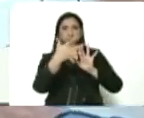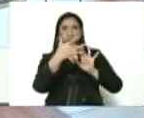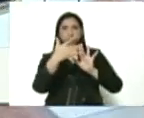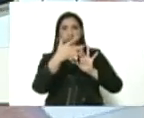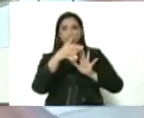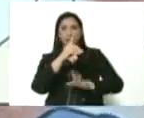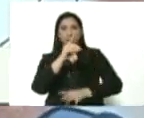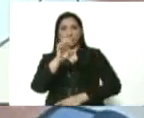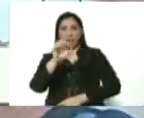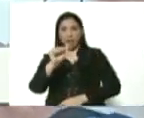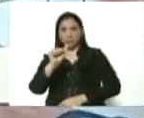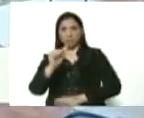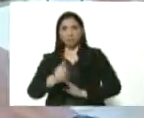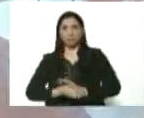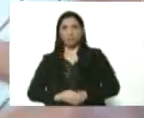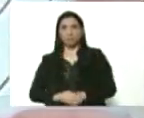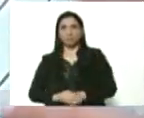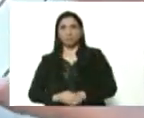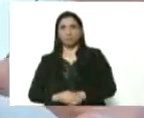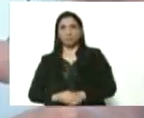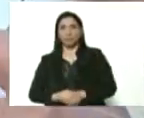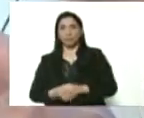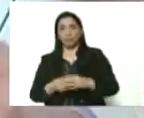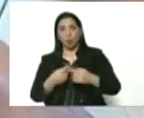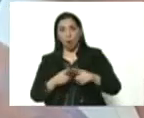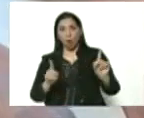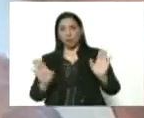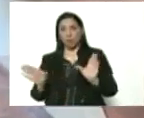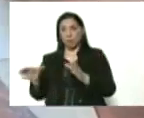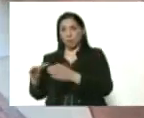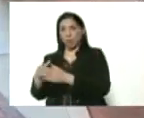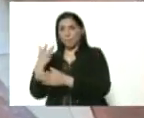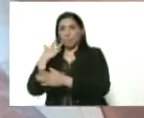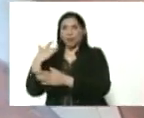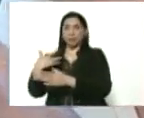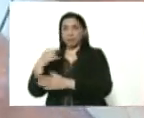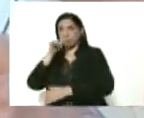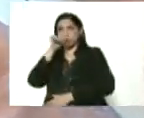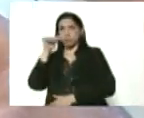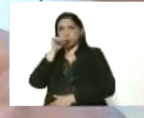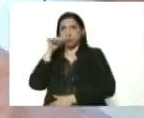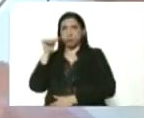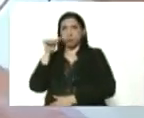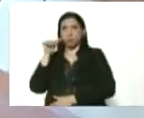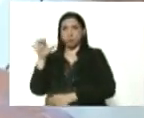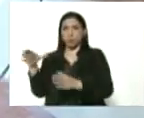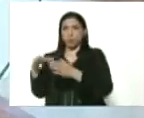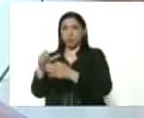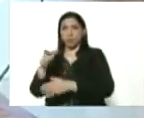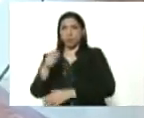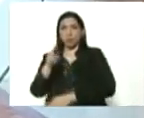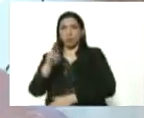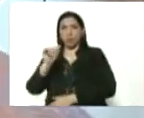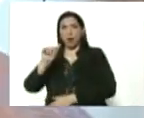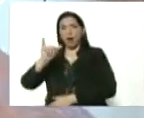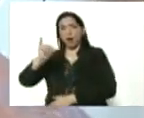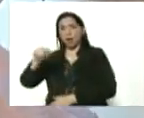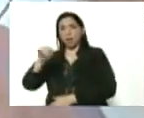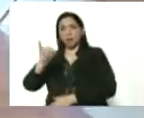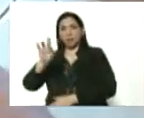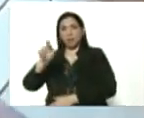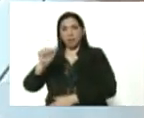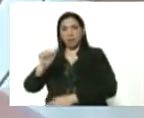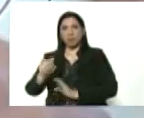la DEA, y por otra parte, un famoso narcotraficante del cartel de La Guajira, Elkin Javier